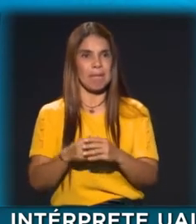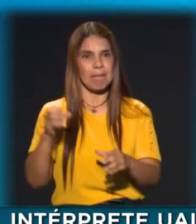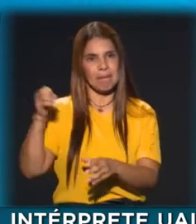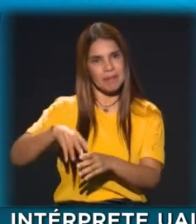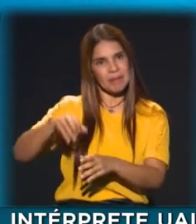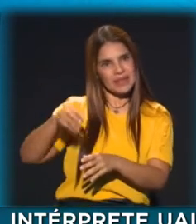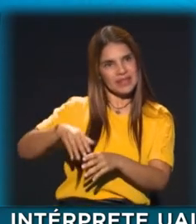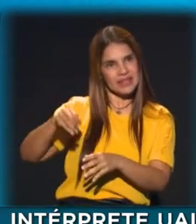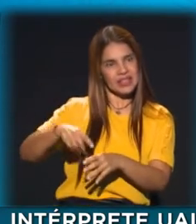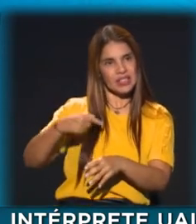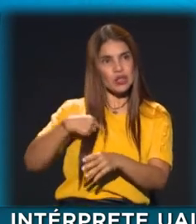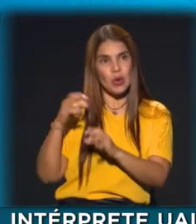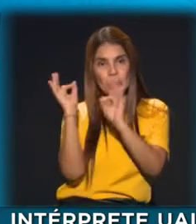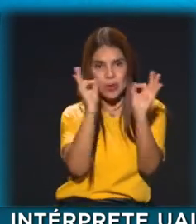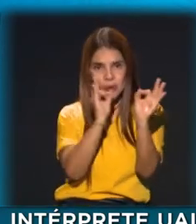Ya voy a